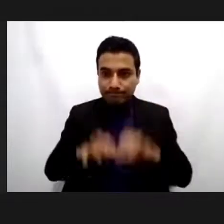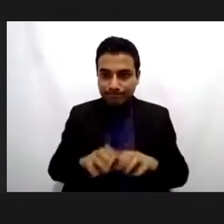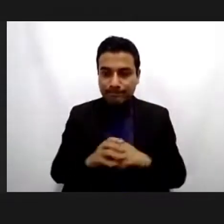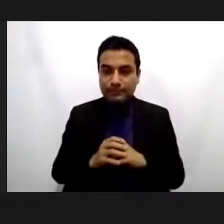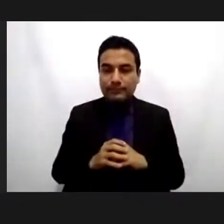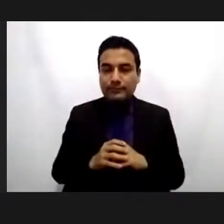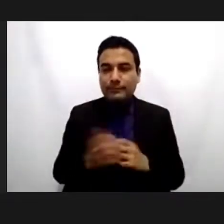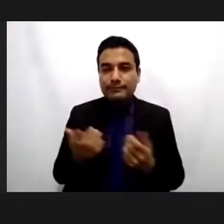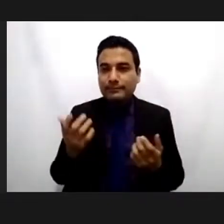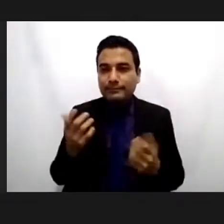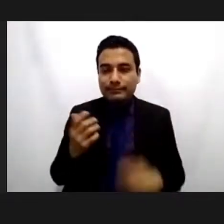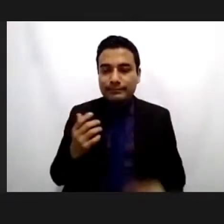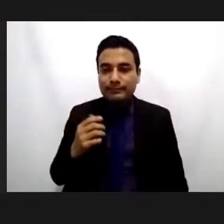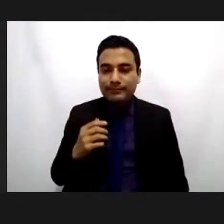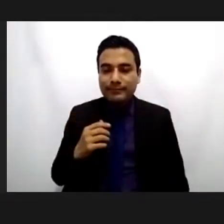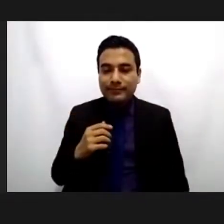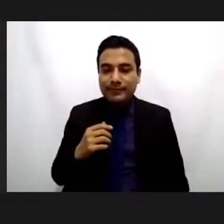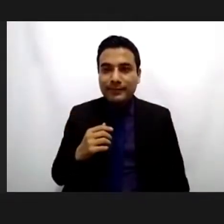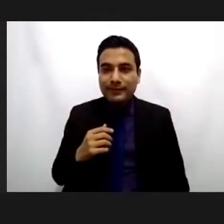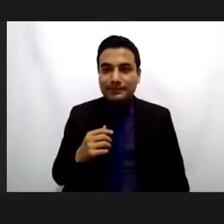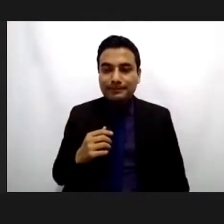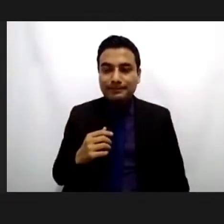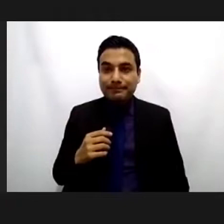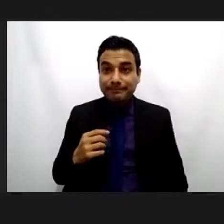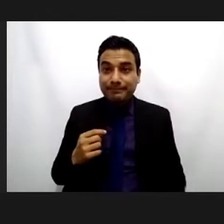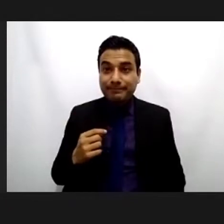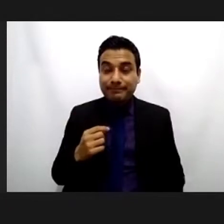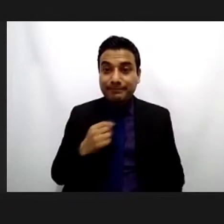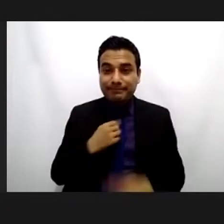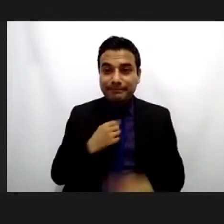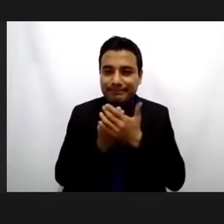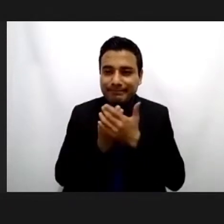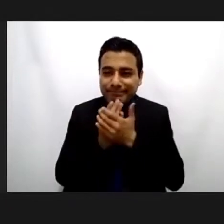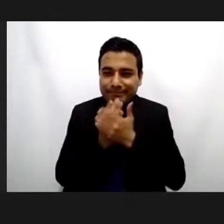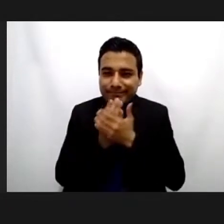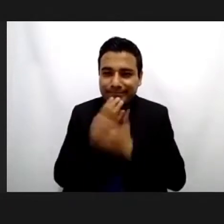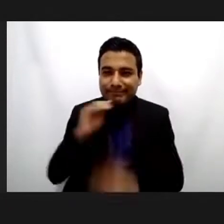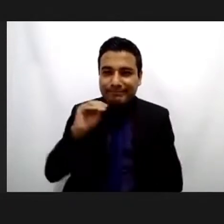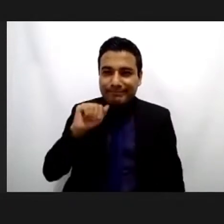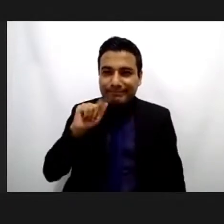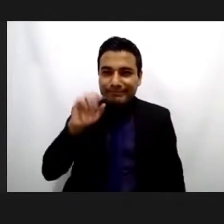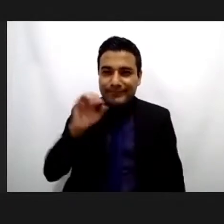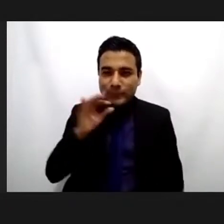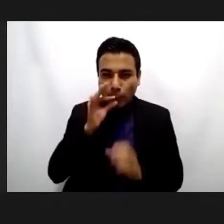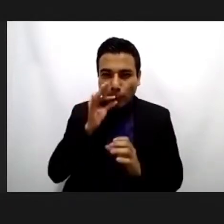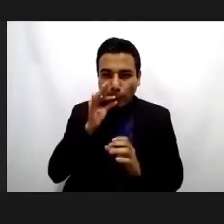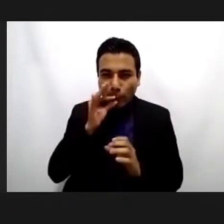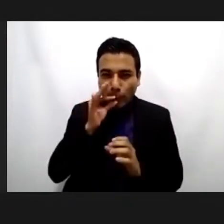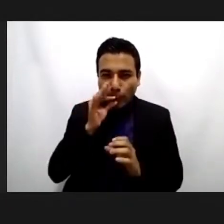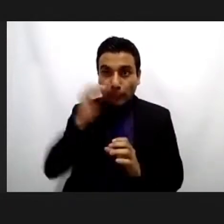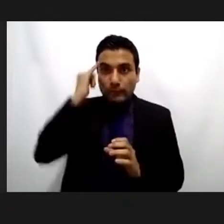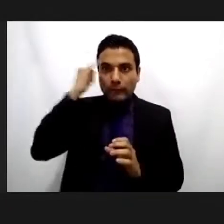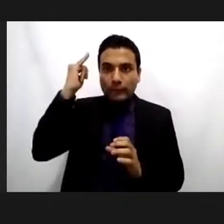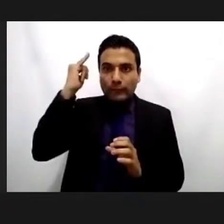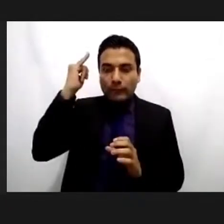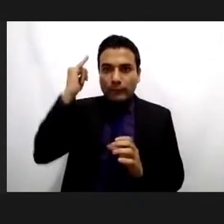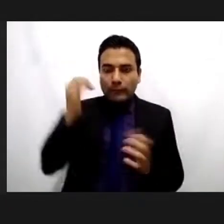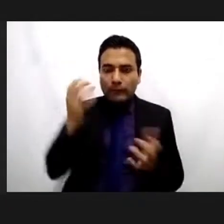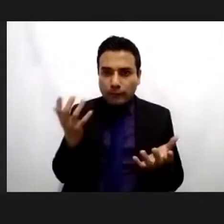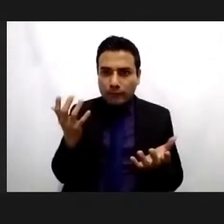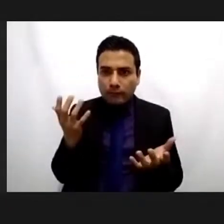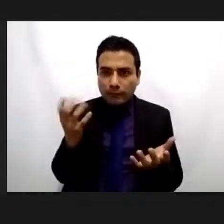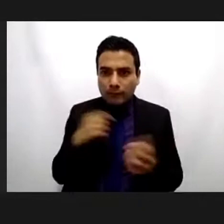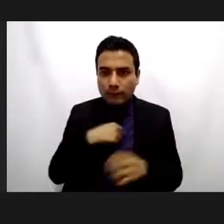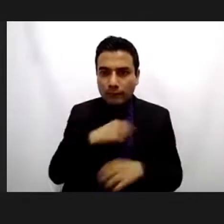hoy, tomándonos unos mates a la mañana, de pronto apareció esta idea de ¿y si tomo